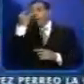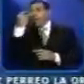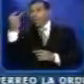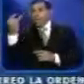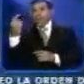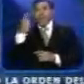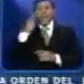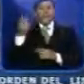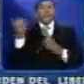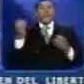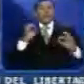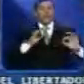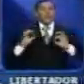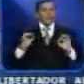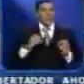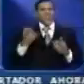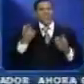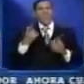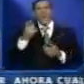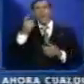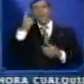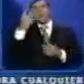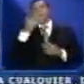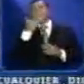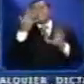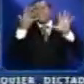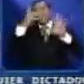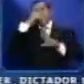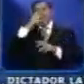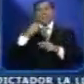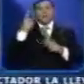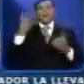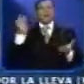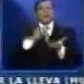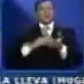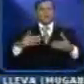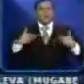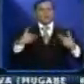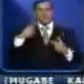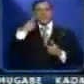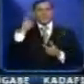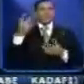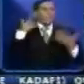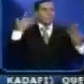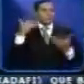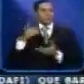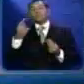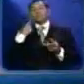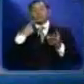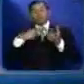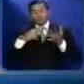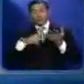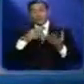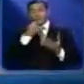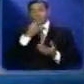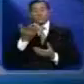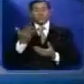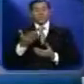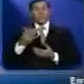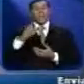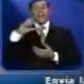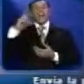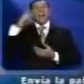irreverentes personajes que debieron aguardar casi una década para volver a disfrutar de esta fascinante saga. Callito